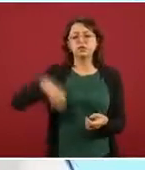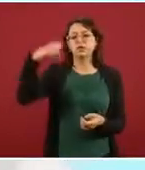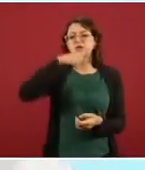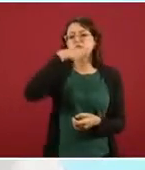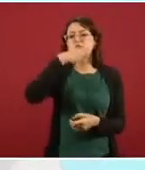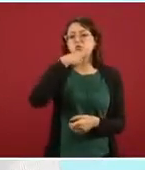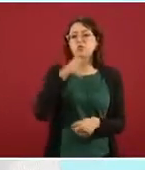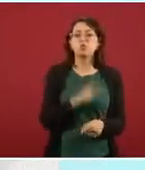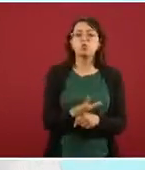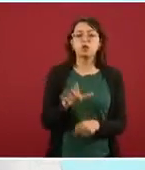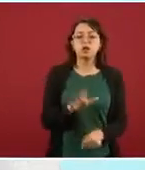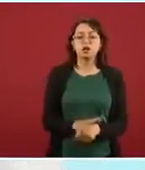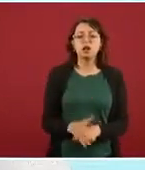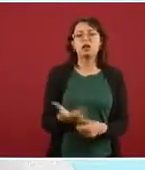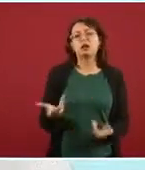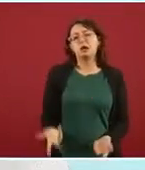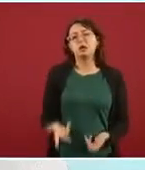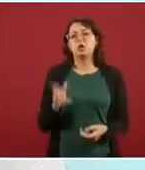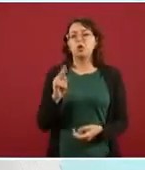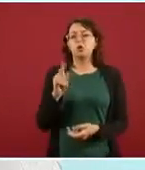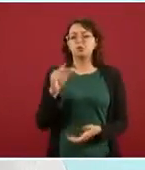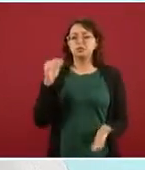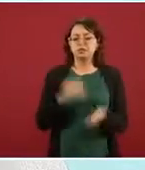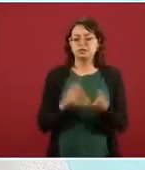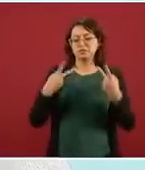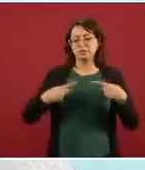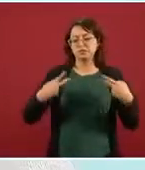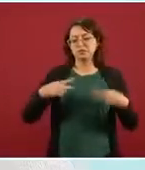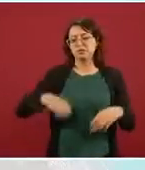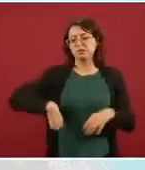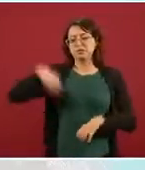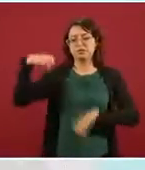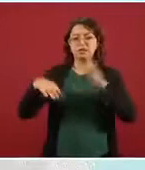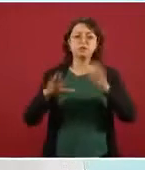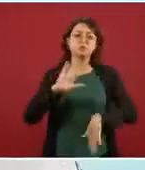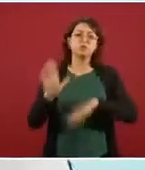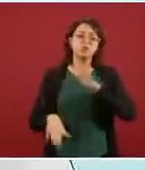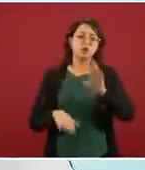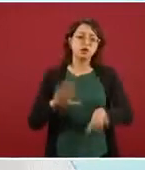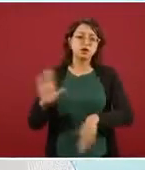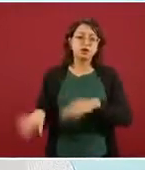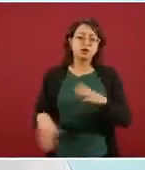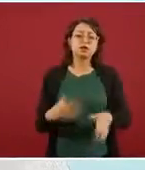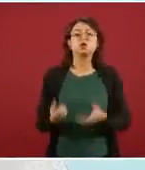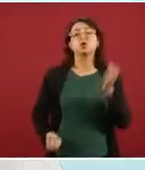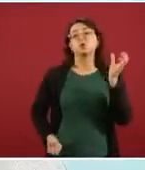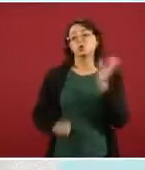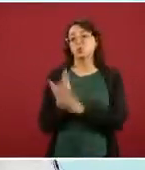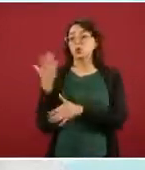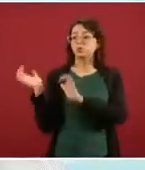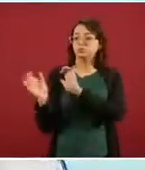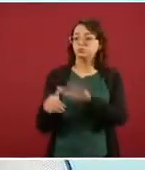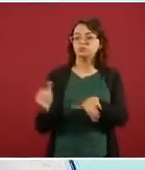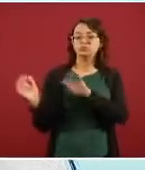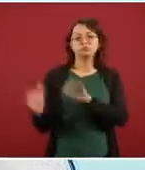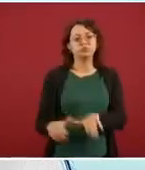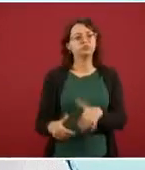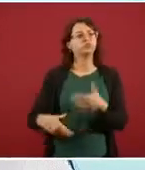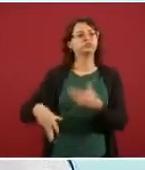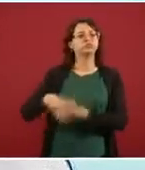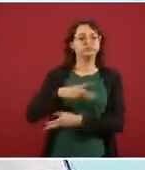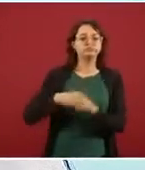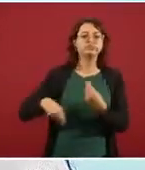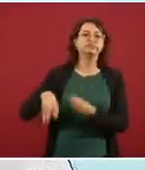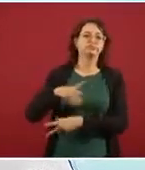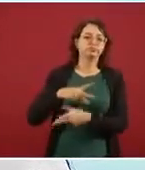Tenemos promedio al bimestre 80,000 defunciones de adulto mayor y tenemos incorporaciones de manera permanente cuando